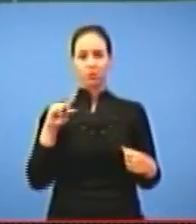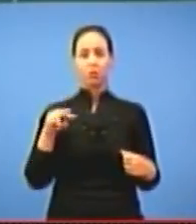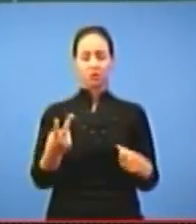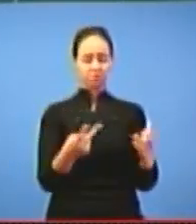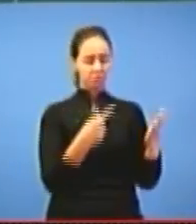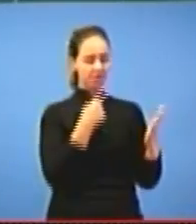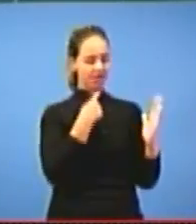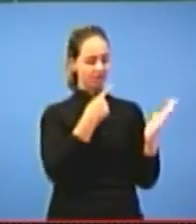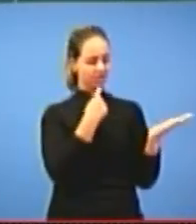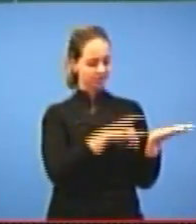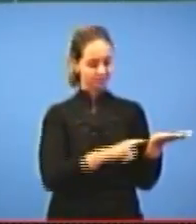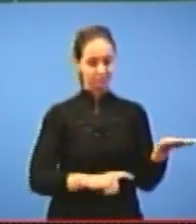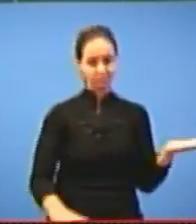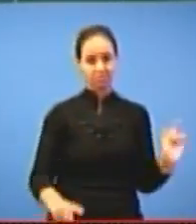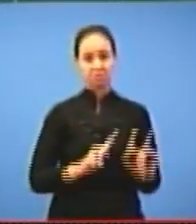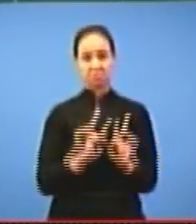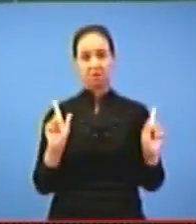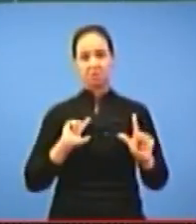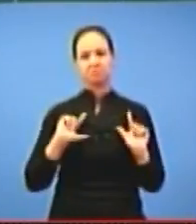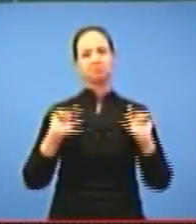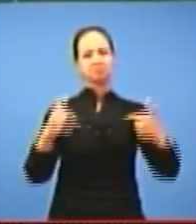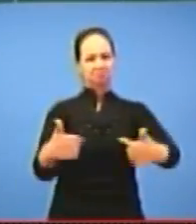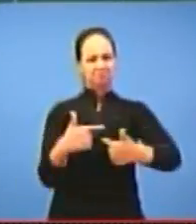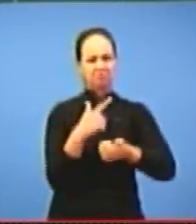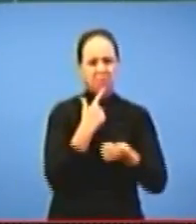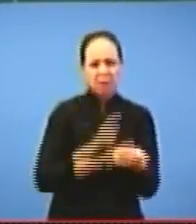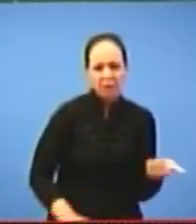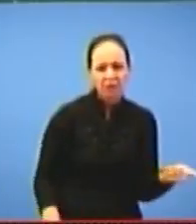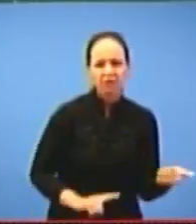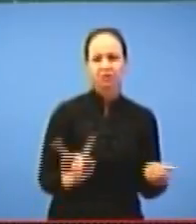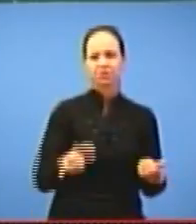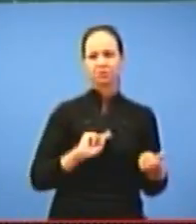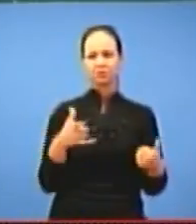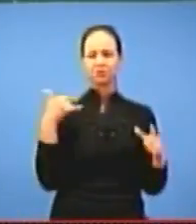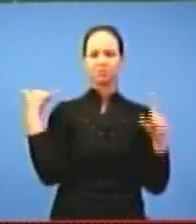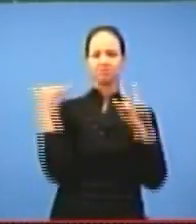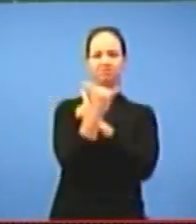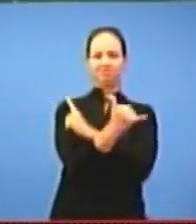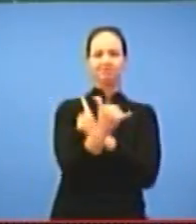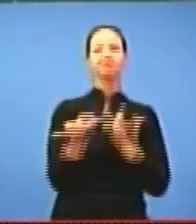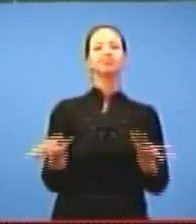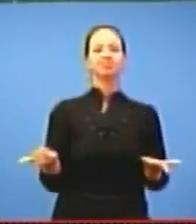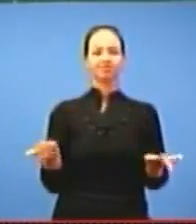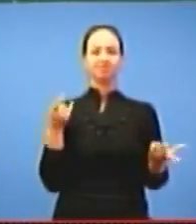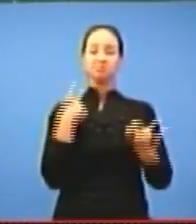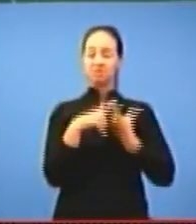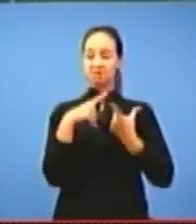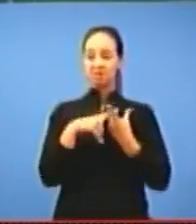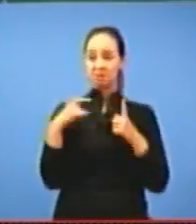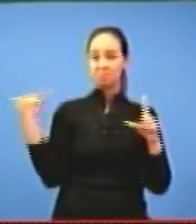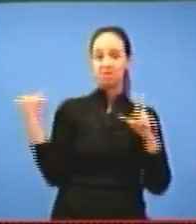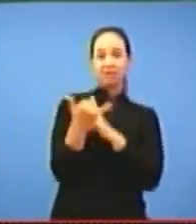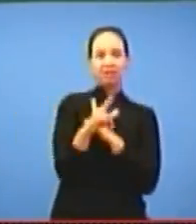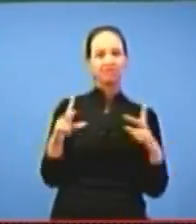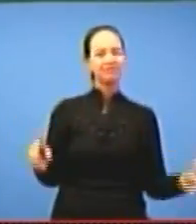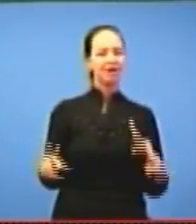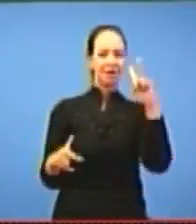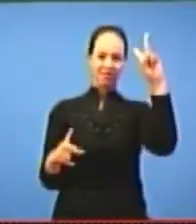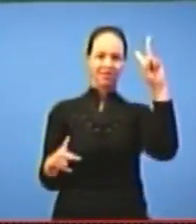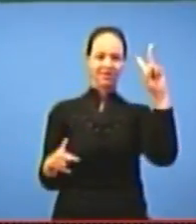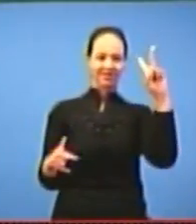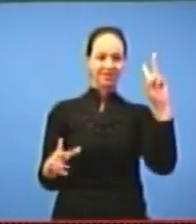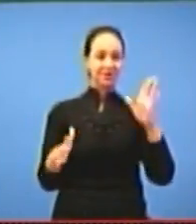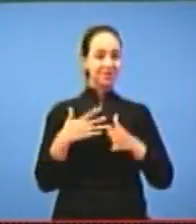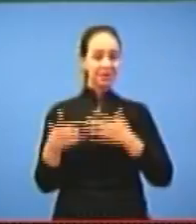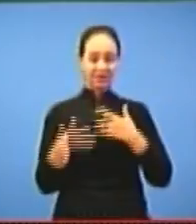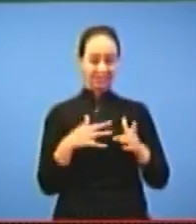su sangre biológica, pero lo que está operando sobre nosotros no es biológico, es profético. Es profético, lo profético no tiene valor. Es